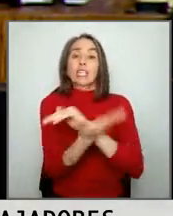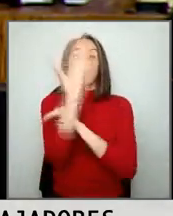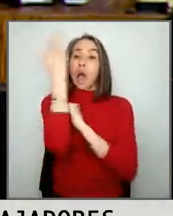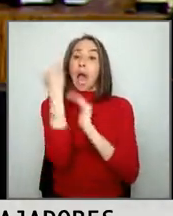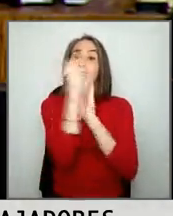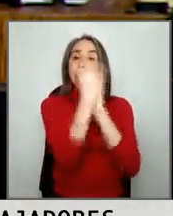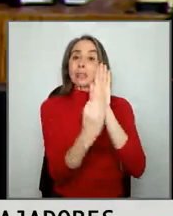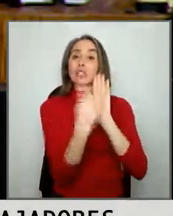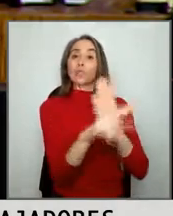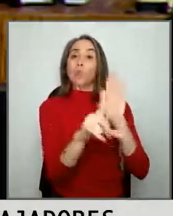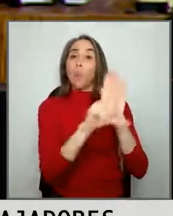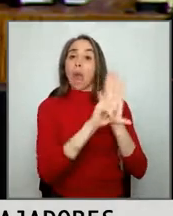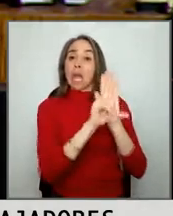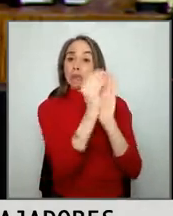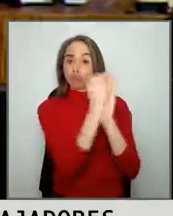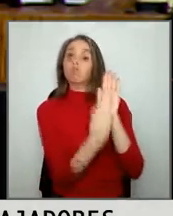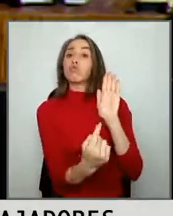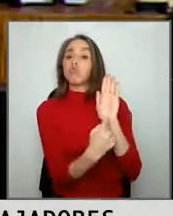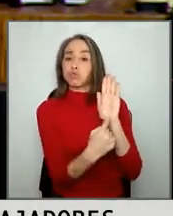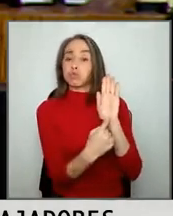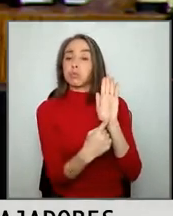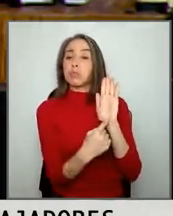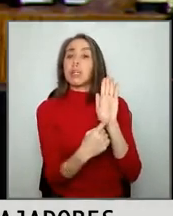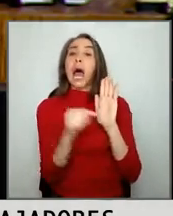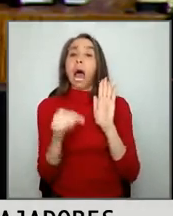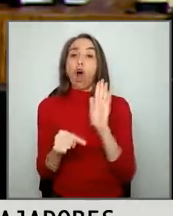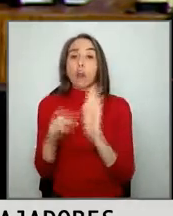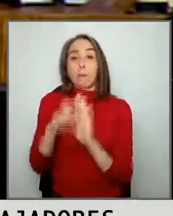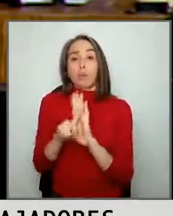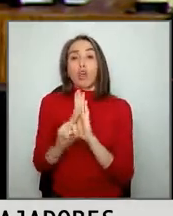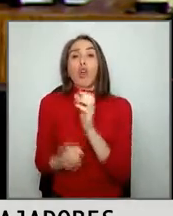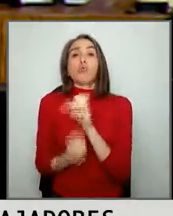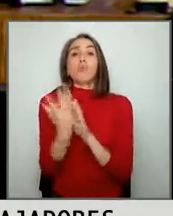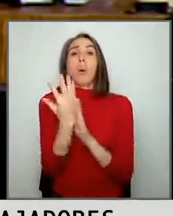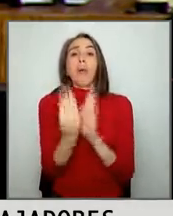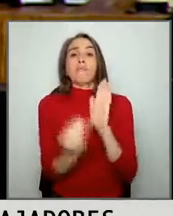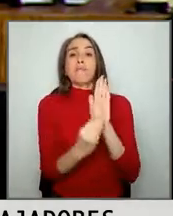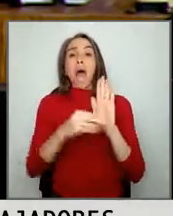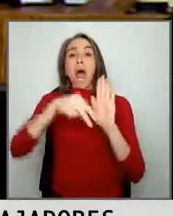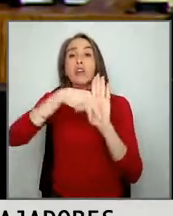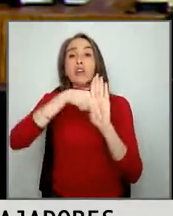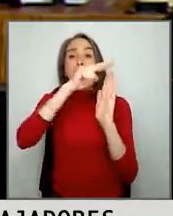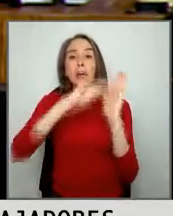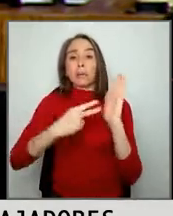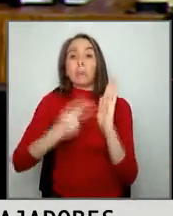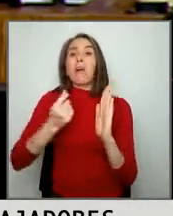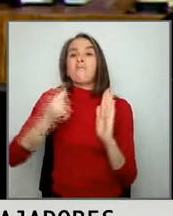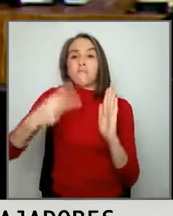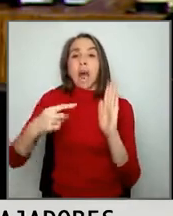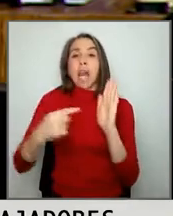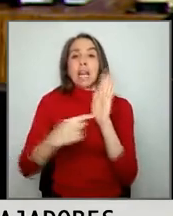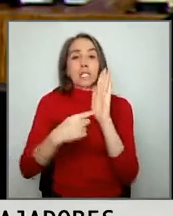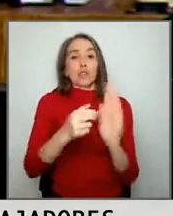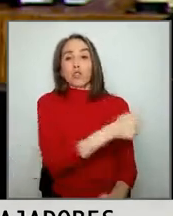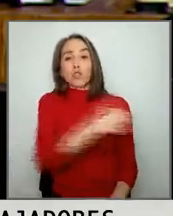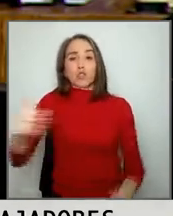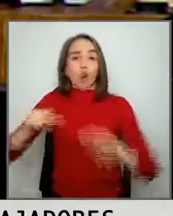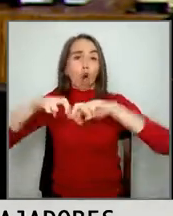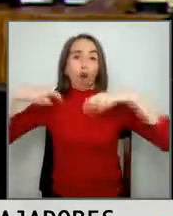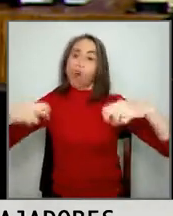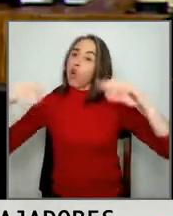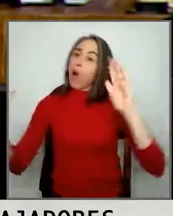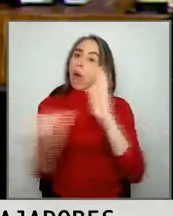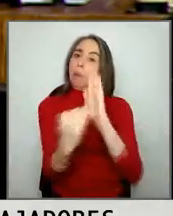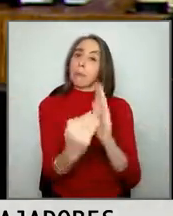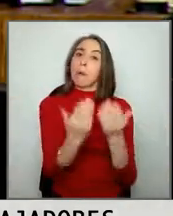creo que esta Norma interpretativa es absolutamente valiosa y debemos apoyarla de manera unánime por los asistentes de la